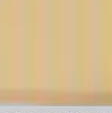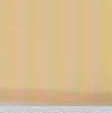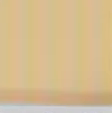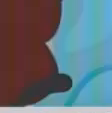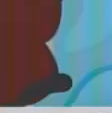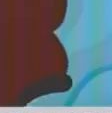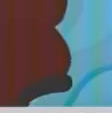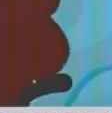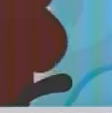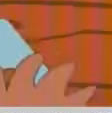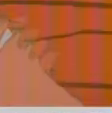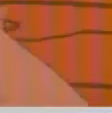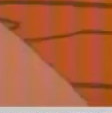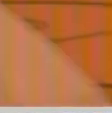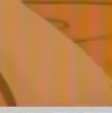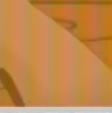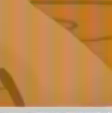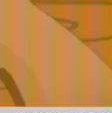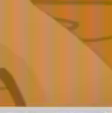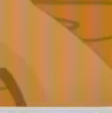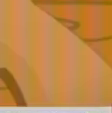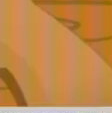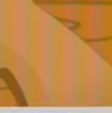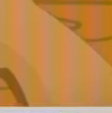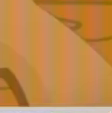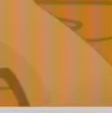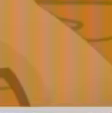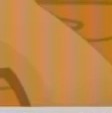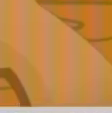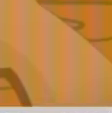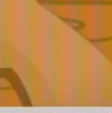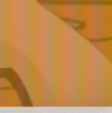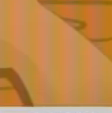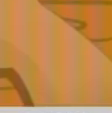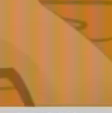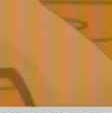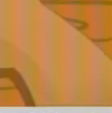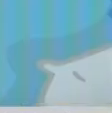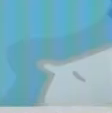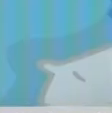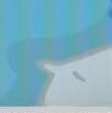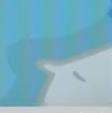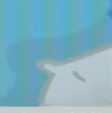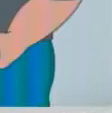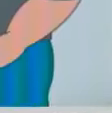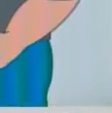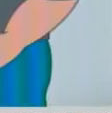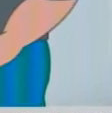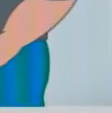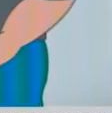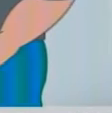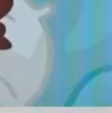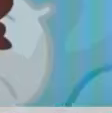con respecto a la pobla todas las personas atendiendo a sus necesidades clasificaciones una vez